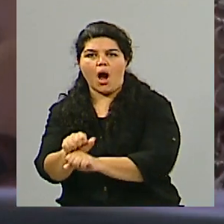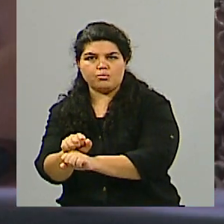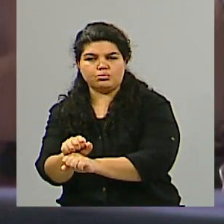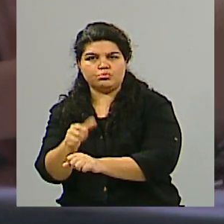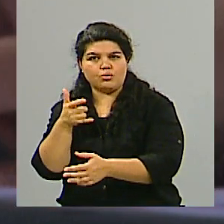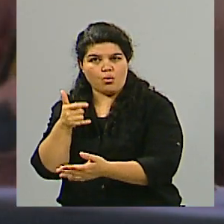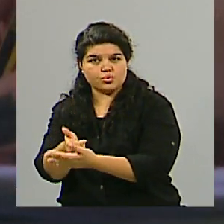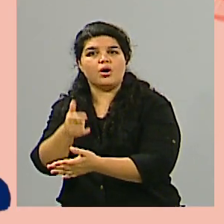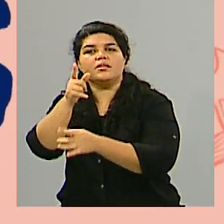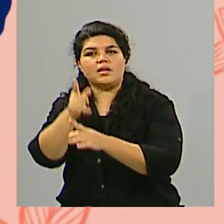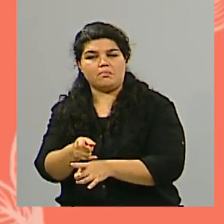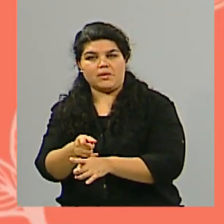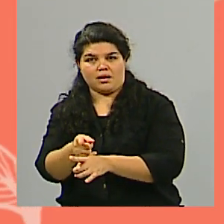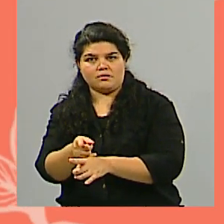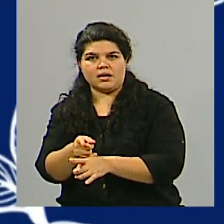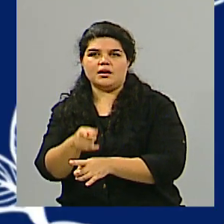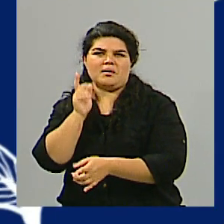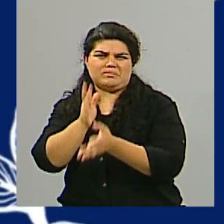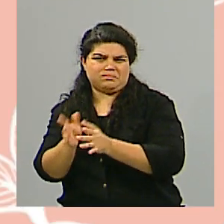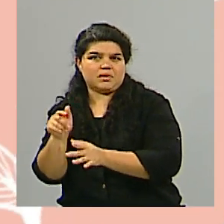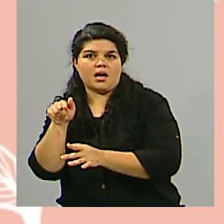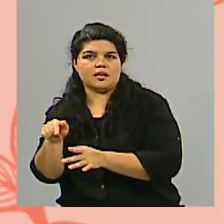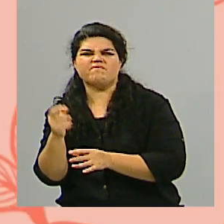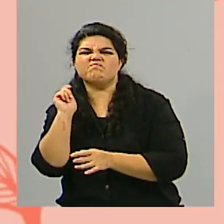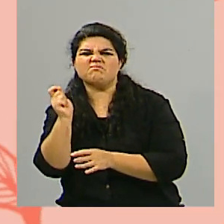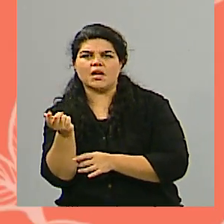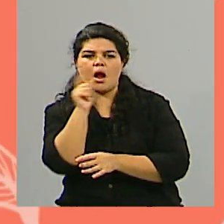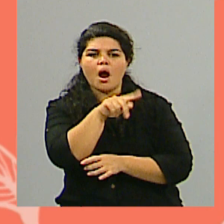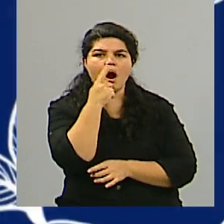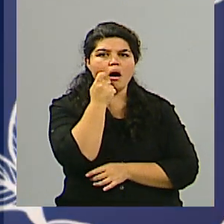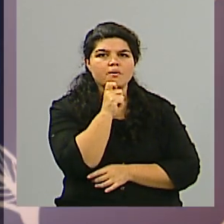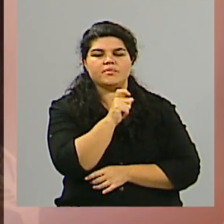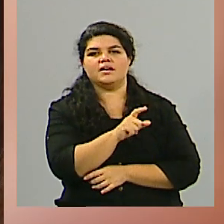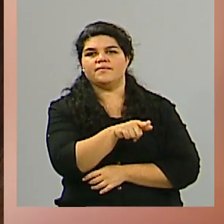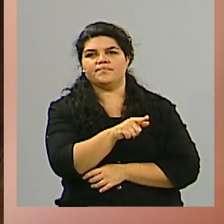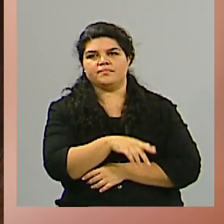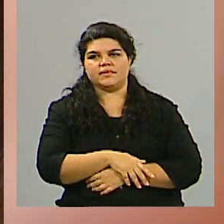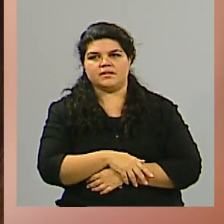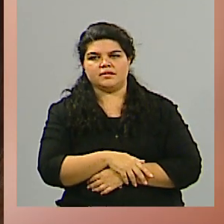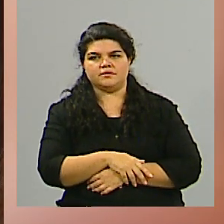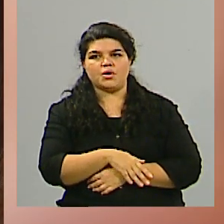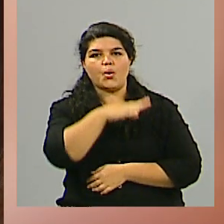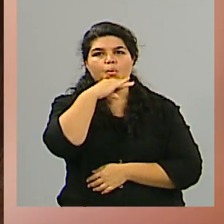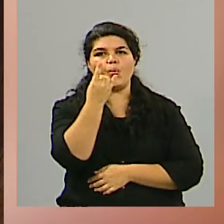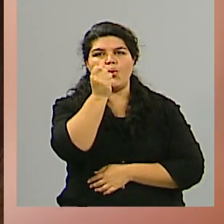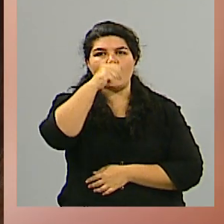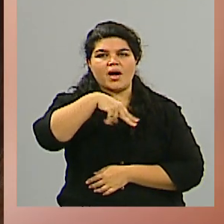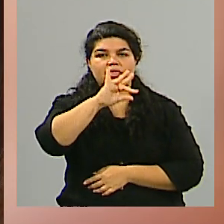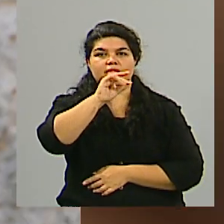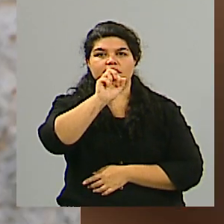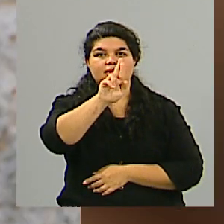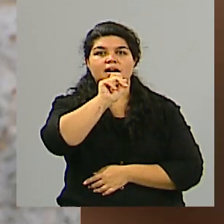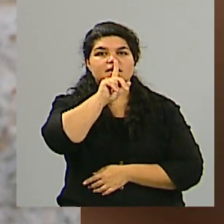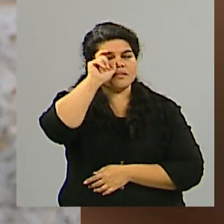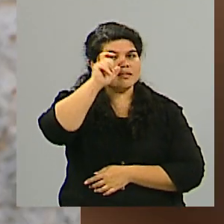D'Artés, ¿sí? Este fallo, recordemos, este juicio se llevó a cabo en Brasil. Ya vamos a entrar un poco más en detalle sobre este